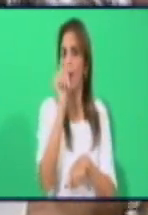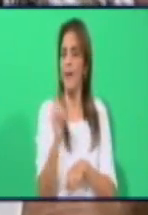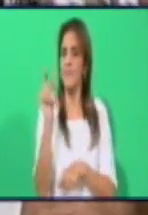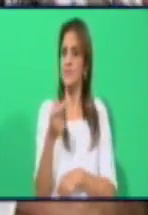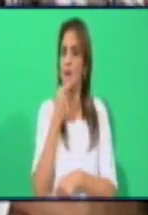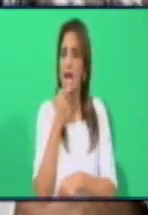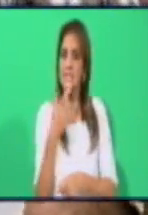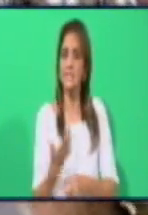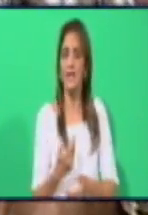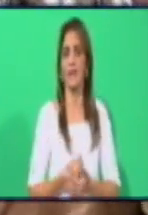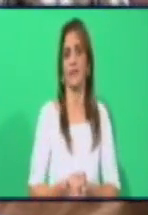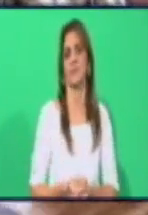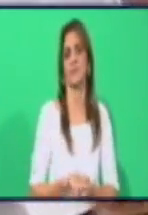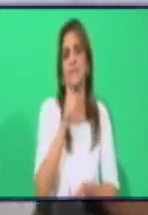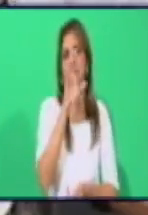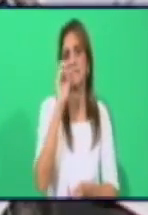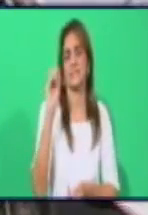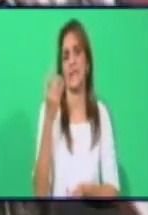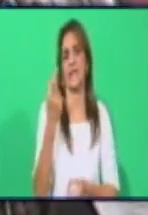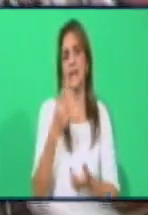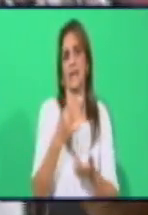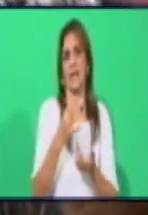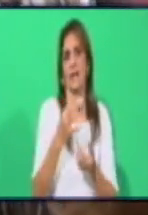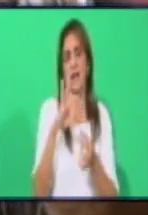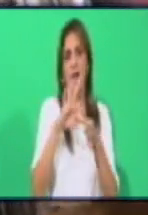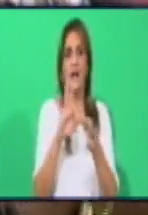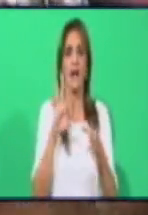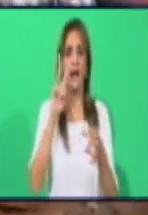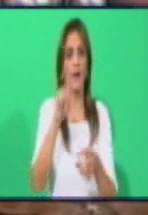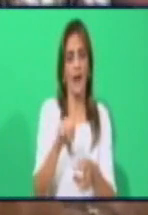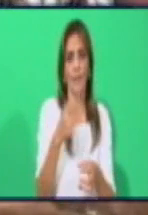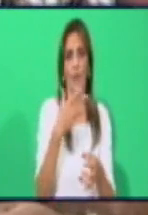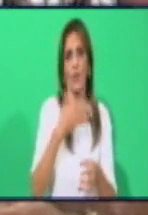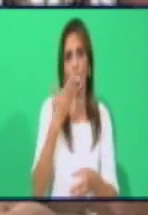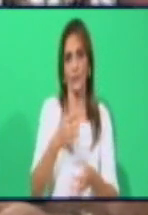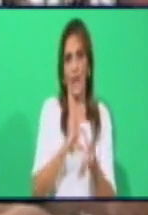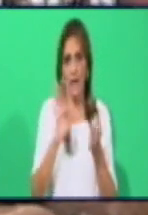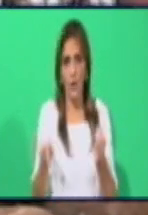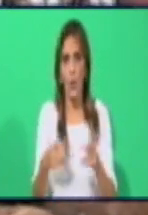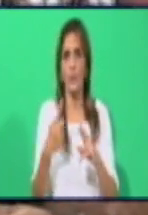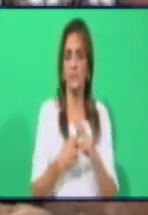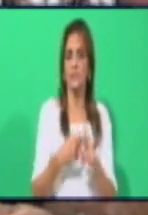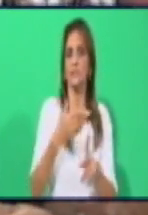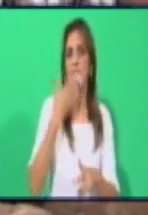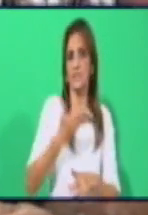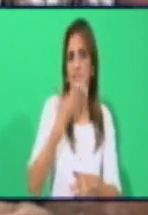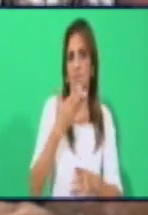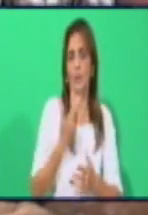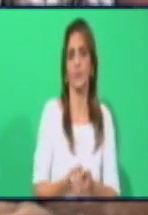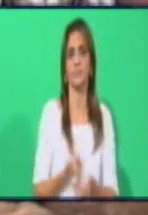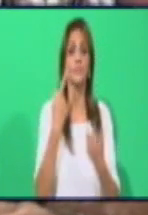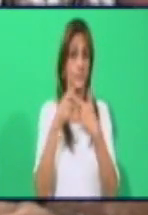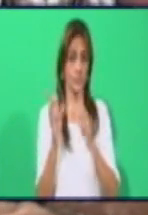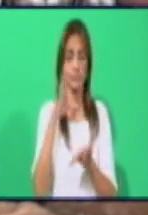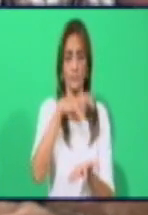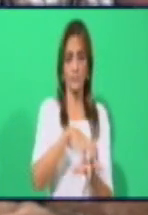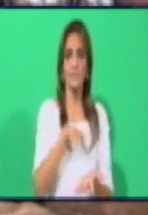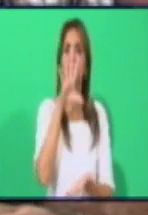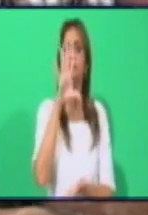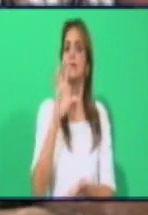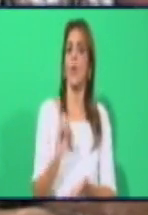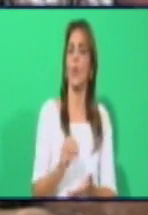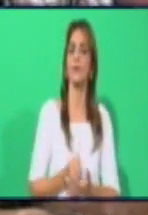arroz y 100 gramos de sopa. Y en la bodega, 40-54 el verano, le dejaban de entregar 50